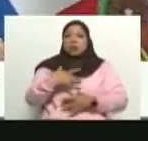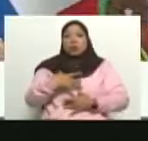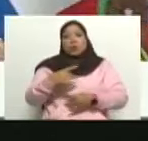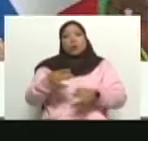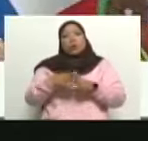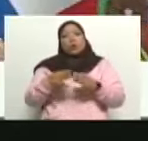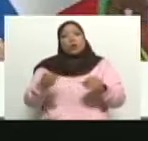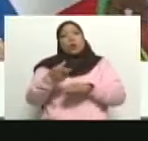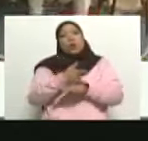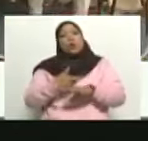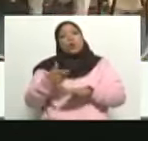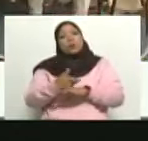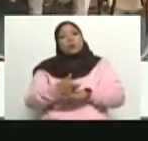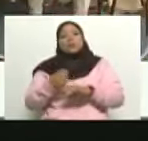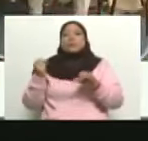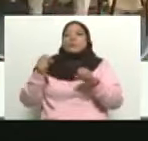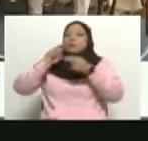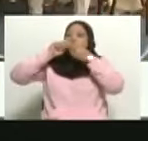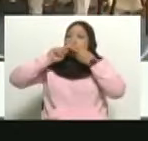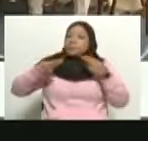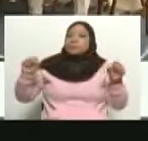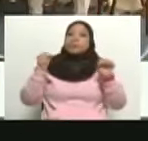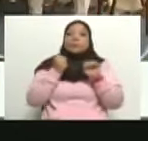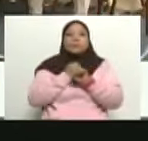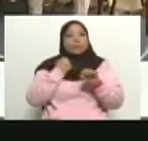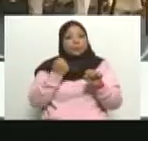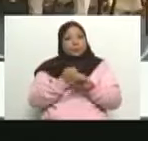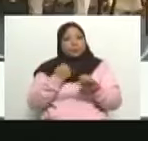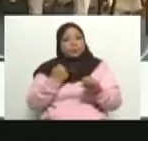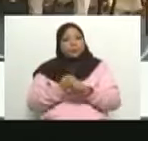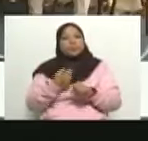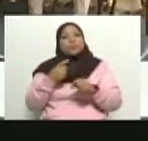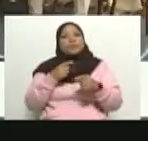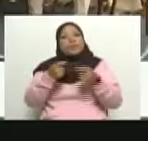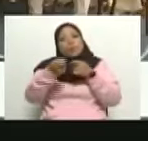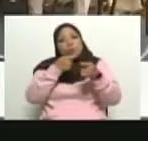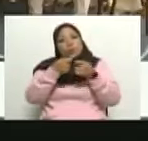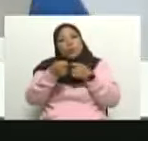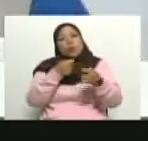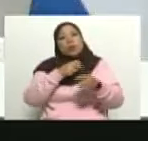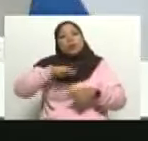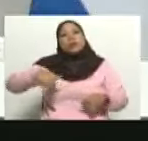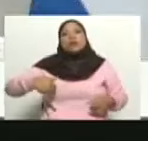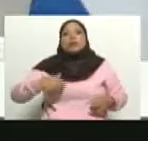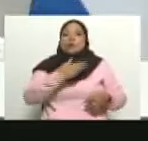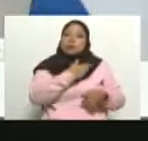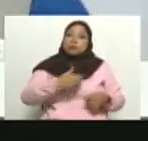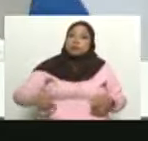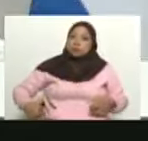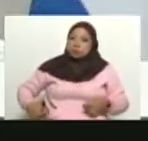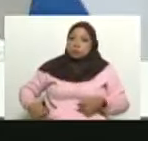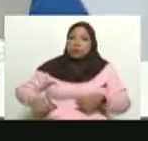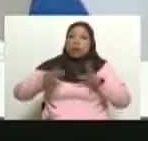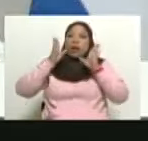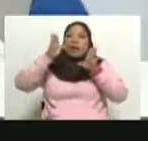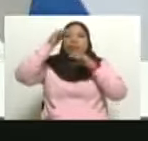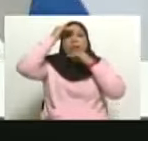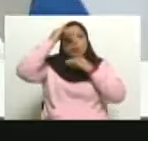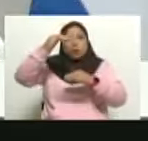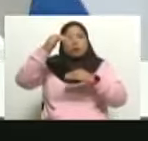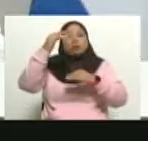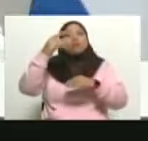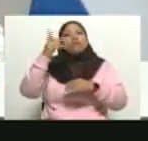todos nuestros gobiernos, comprometidos con, como lo hemos hecho en esa declaración que lo ha dicho nuestro presidente, y atender,